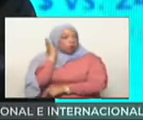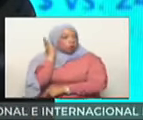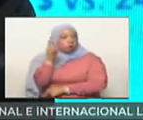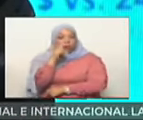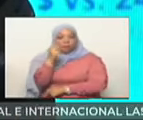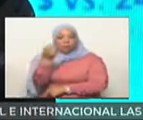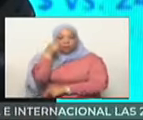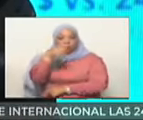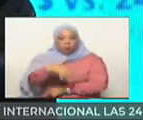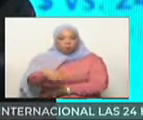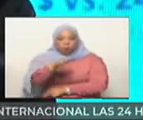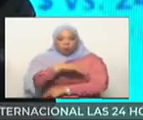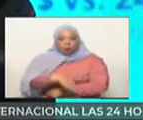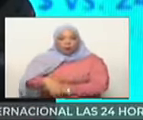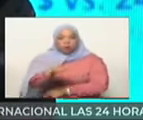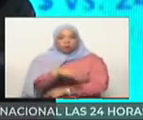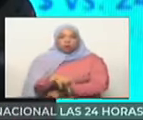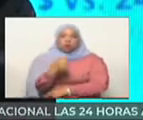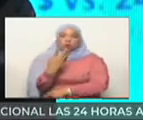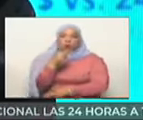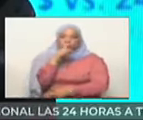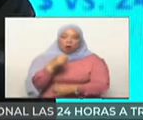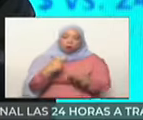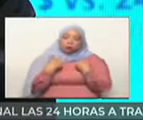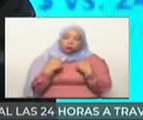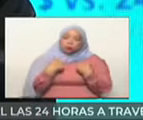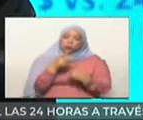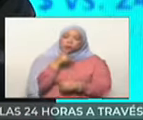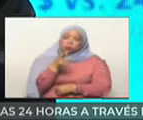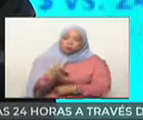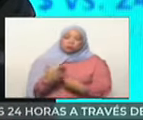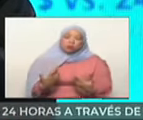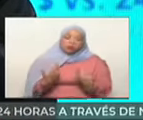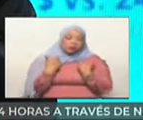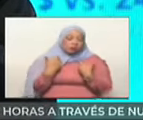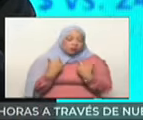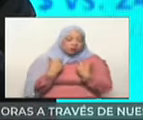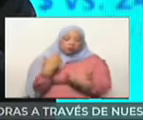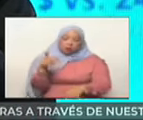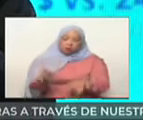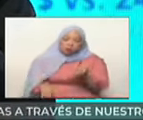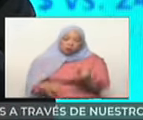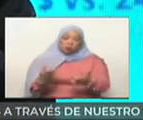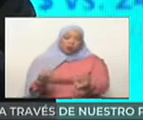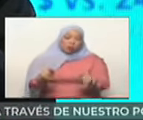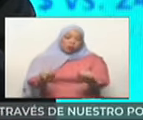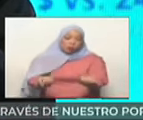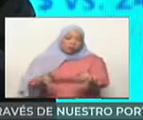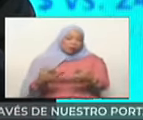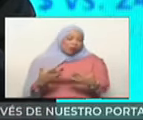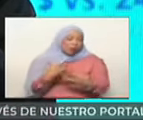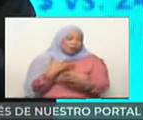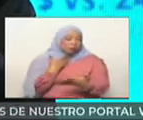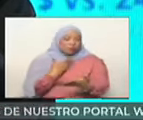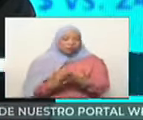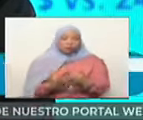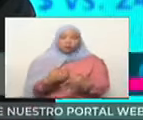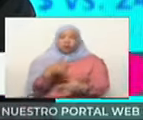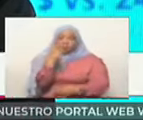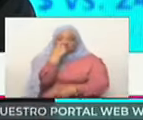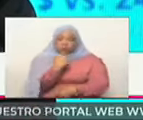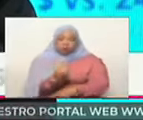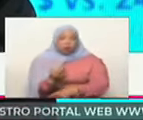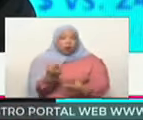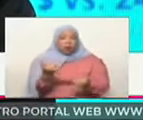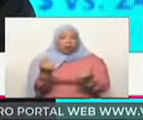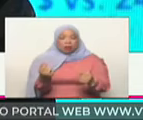del pueblo. ¿Cuánto daño nos hicieron? La guerra económica, la guerra